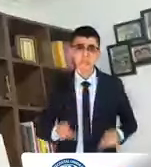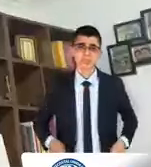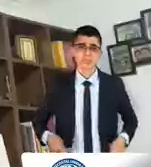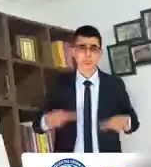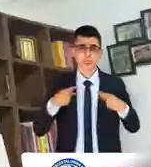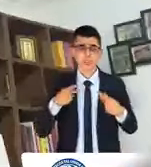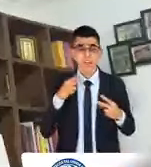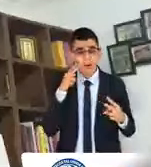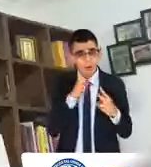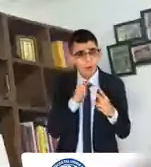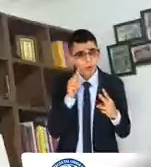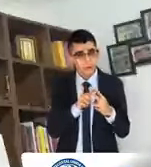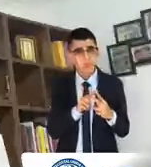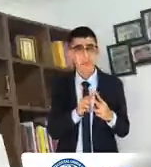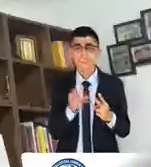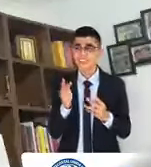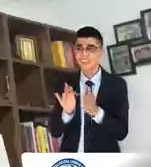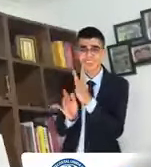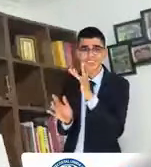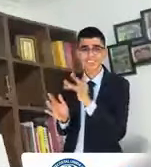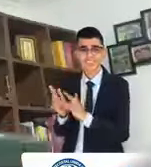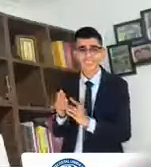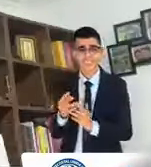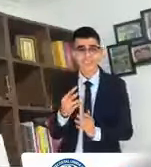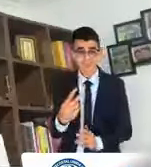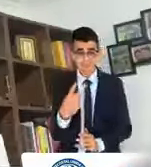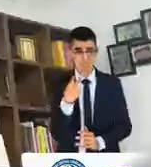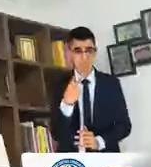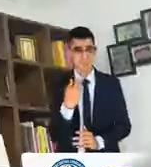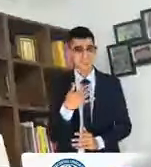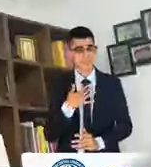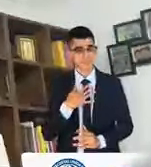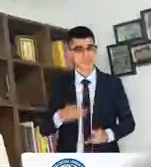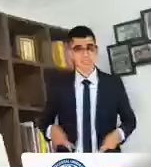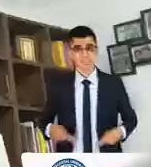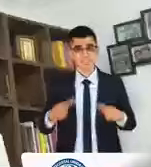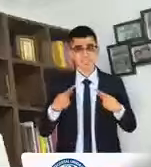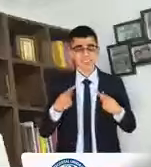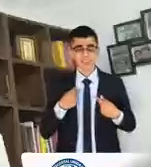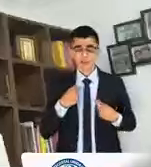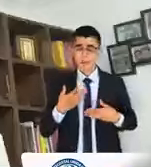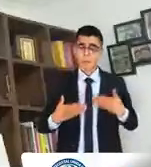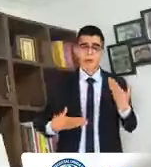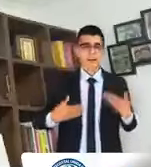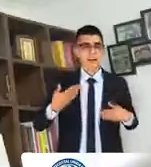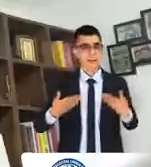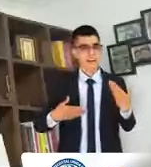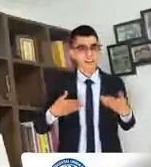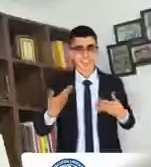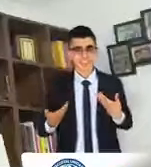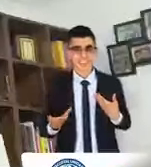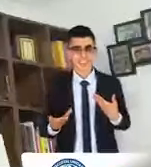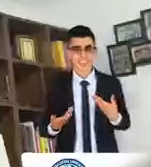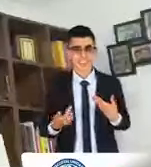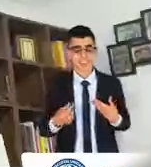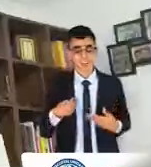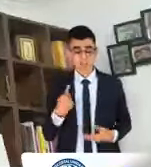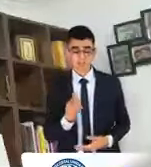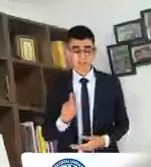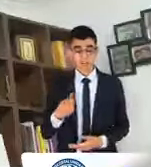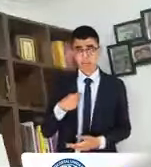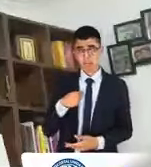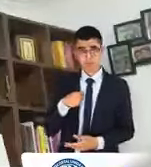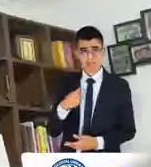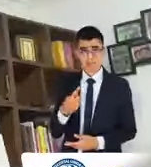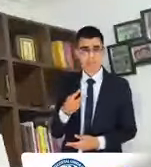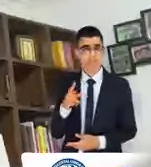míreme, estoy feliz. Lo que Él ha hecho por mí no es exclusivo, lo hará por usted.